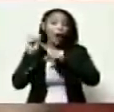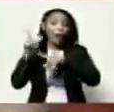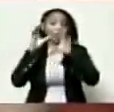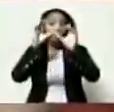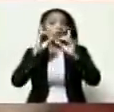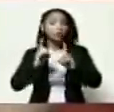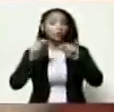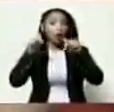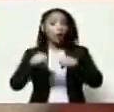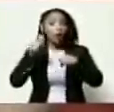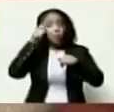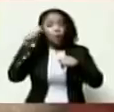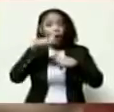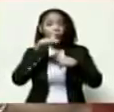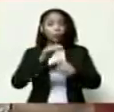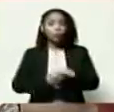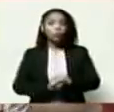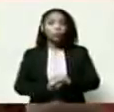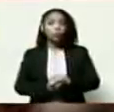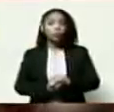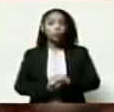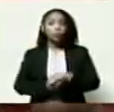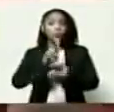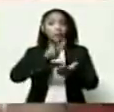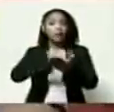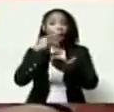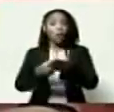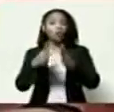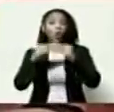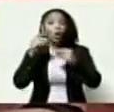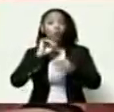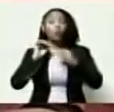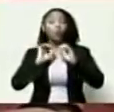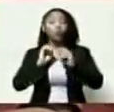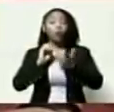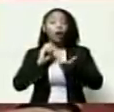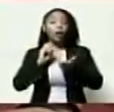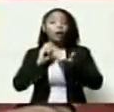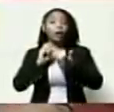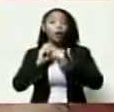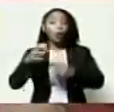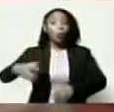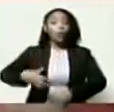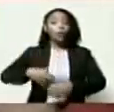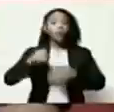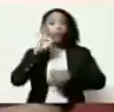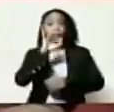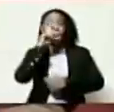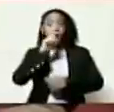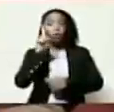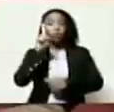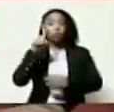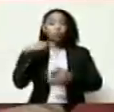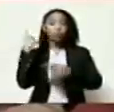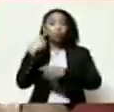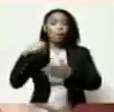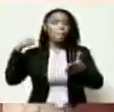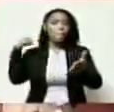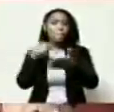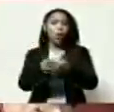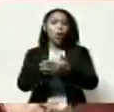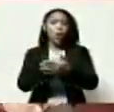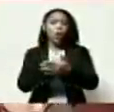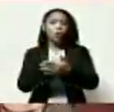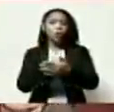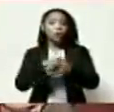decisiones. Se les cayó todo el cuento de 3 años, pues, de un solo golpe. Y con